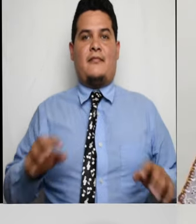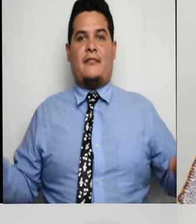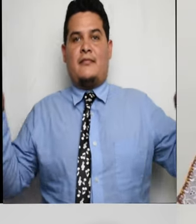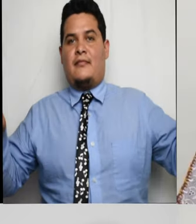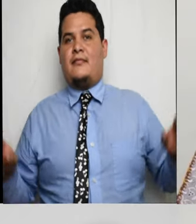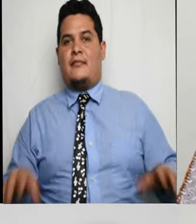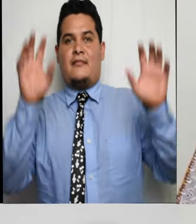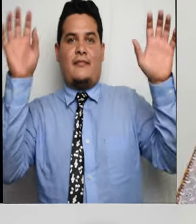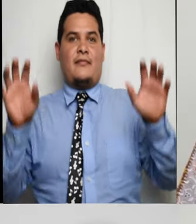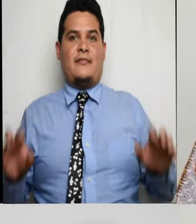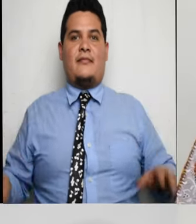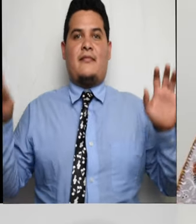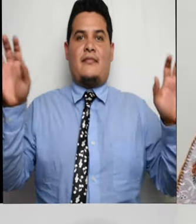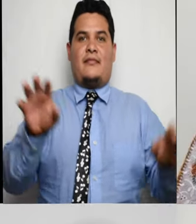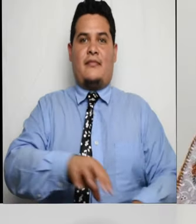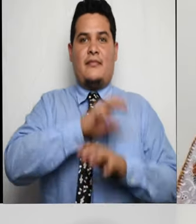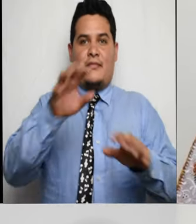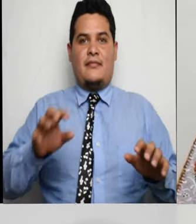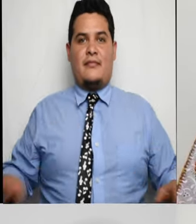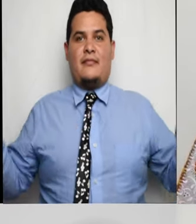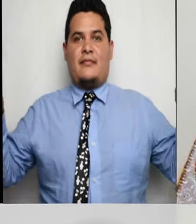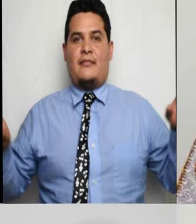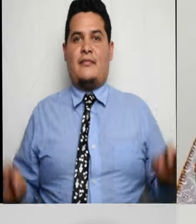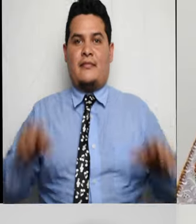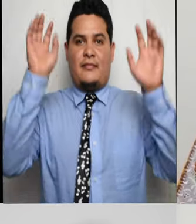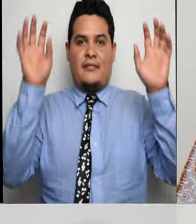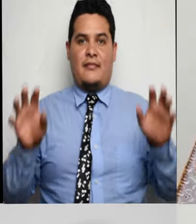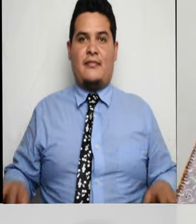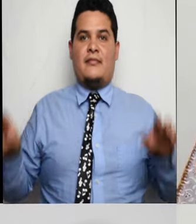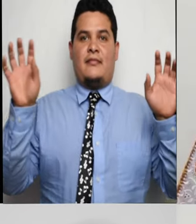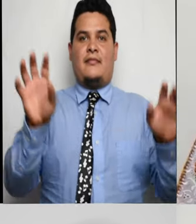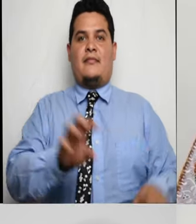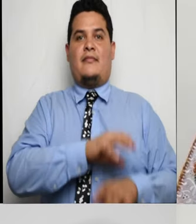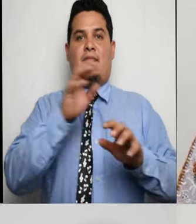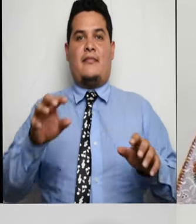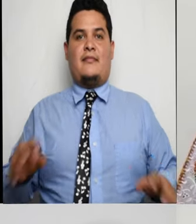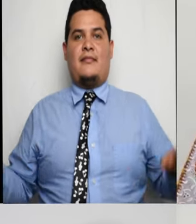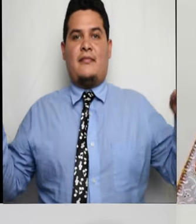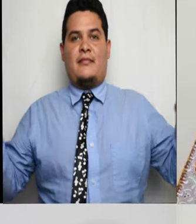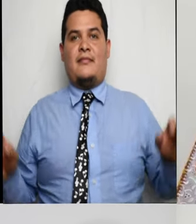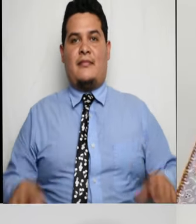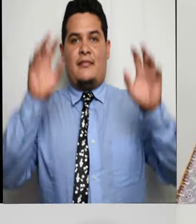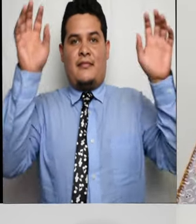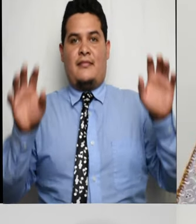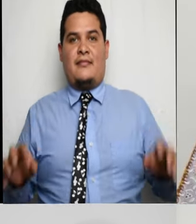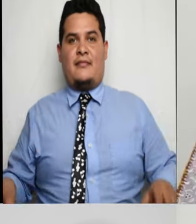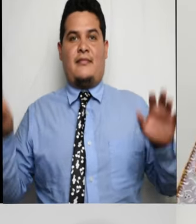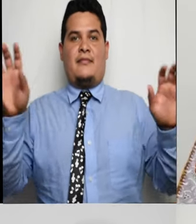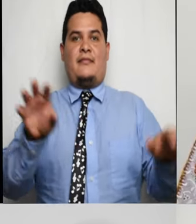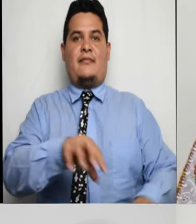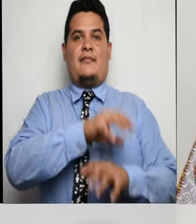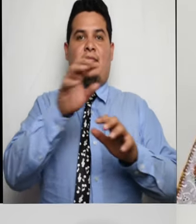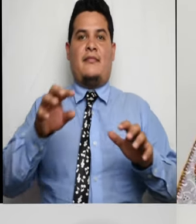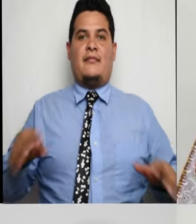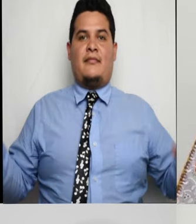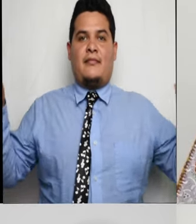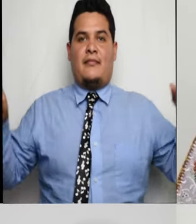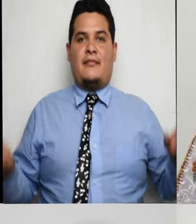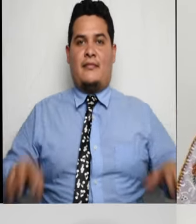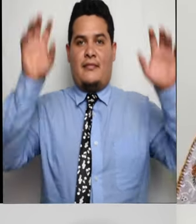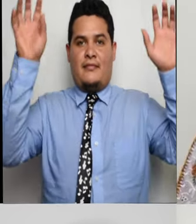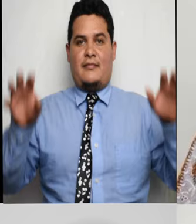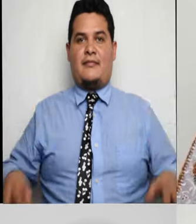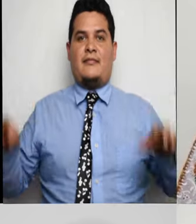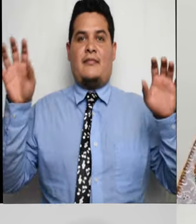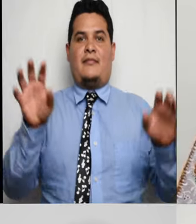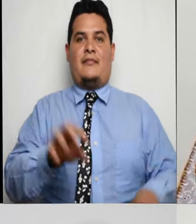enseña pedazo de cielo en que prende a una nube su albura,